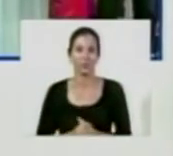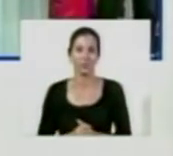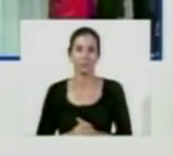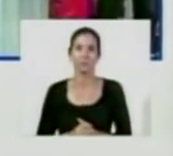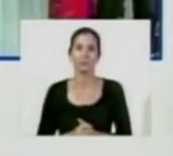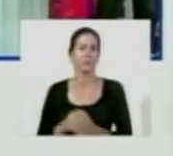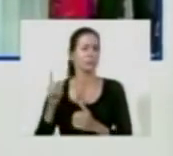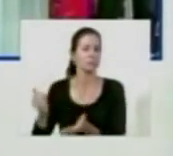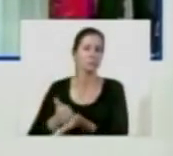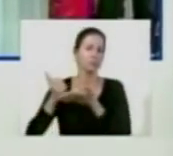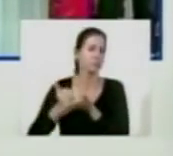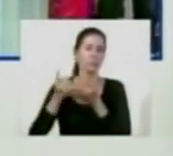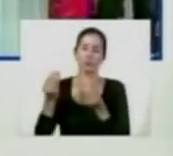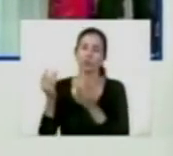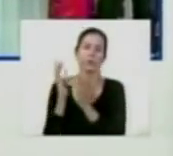Benefactor,